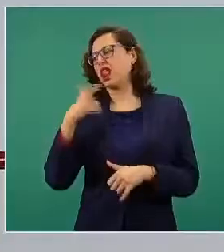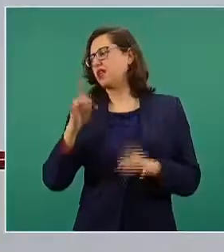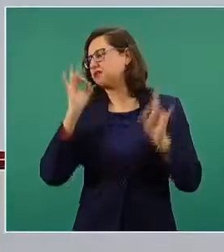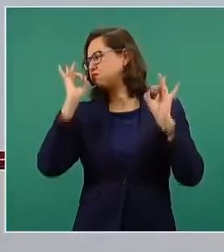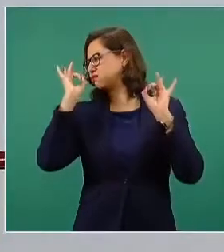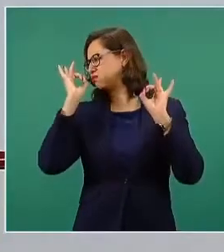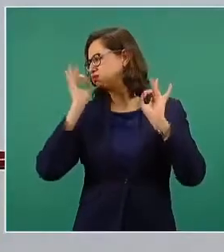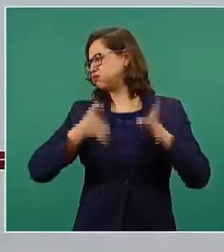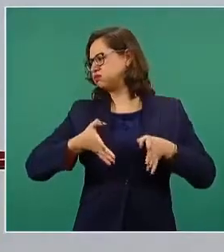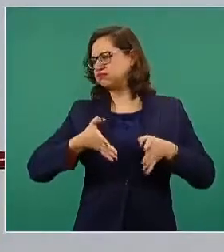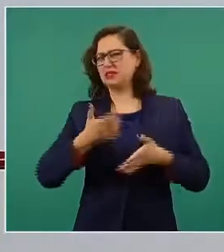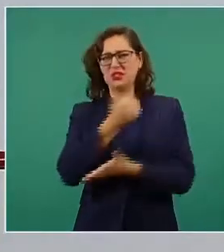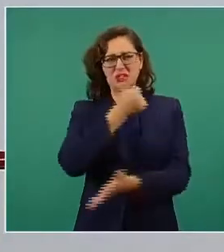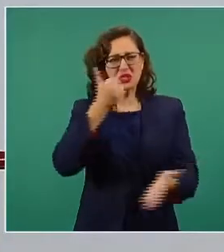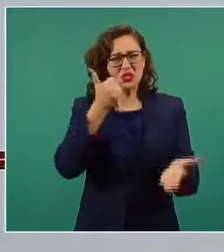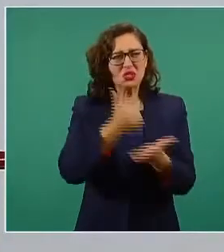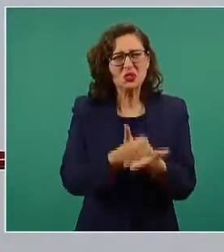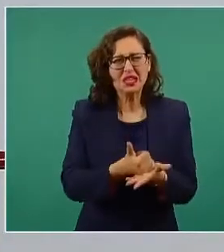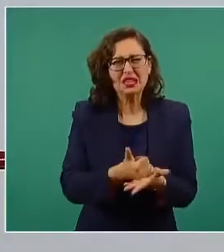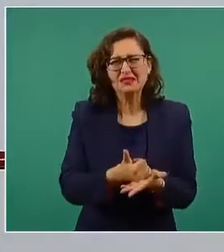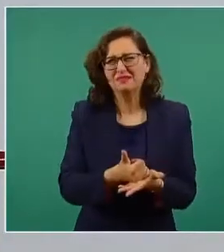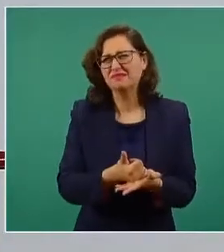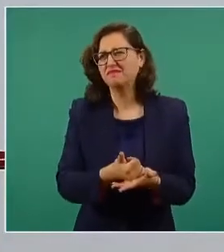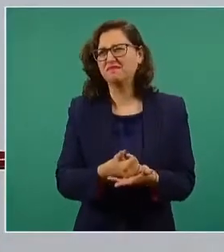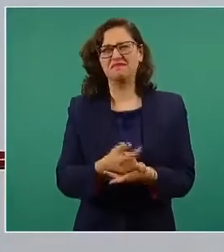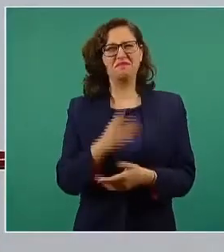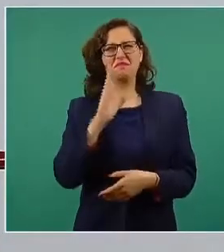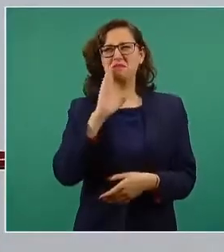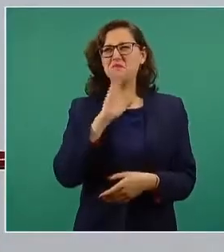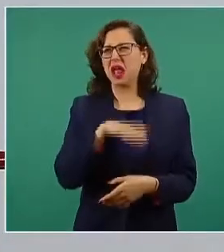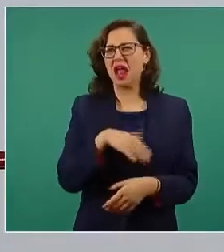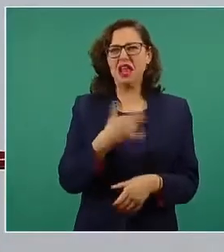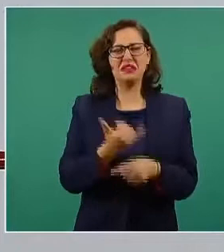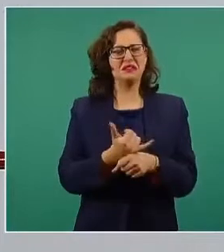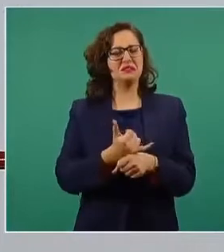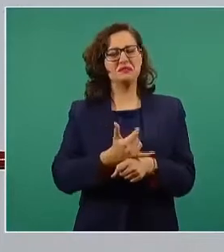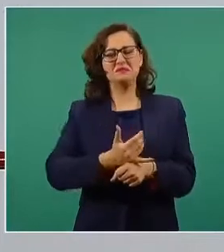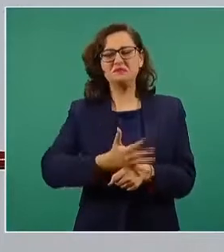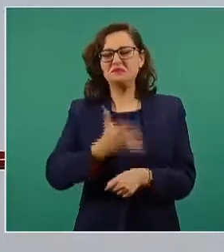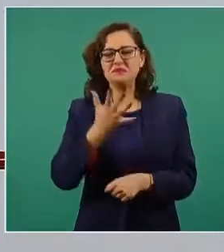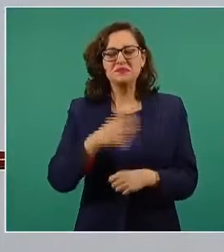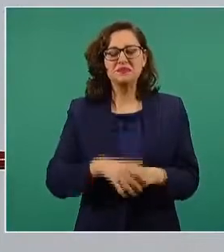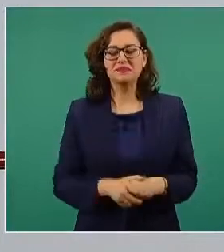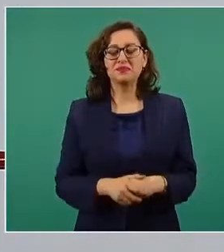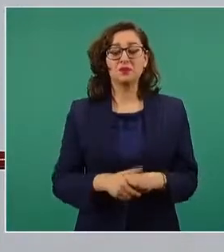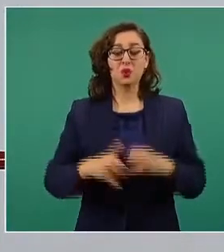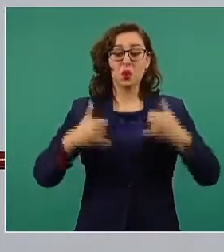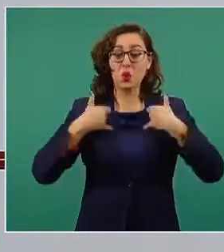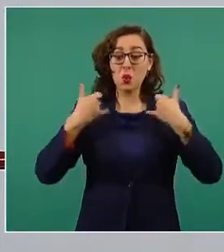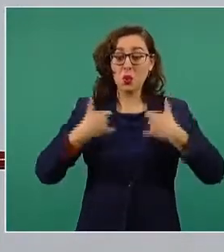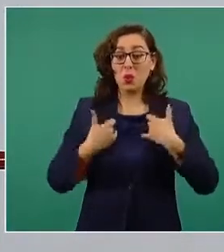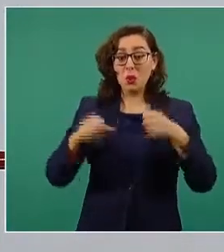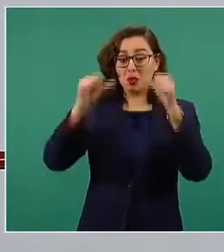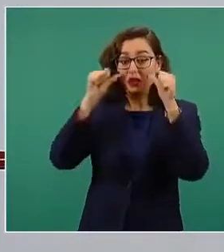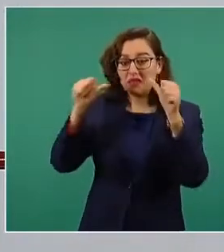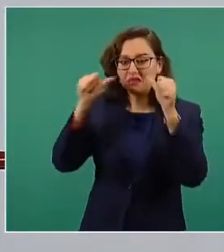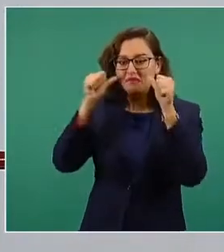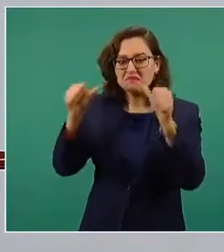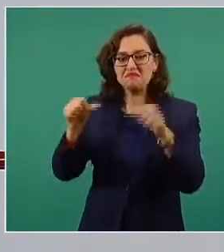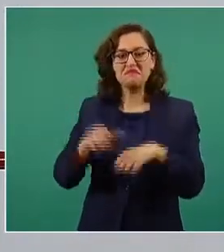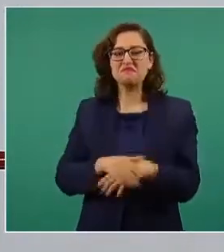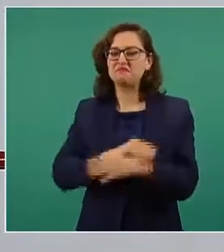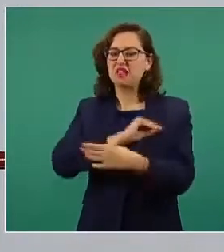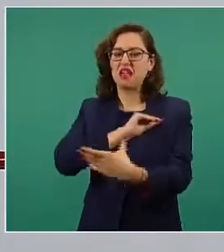amenaza y un obstáculo a su desarrollo futuro. A los jóvenes, en vez de atenderlos, se les dio